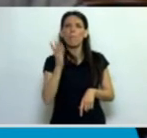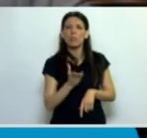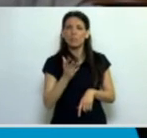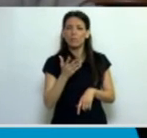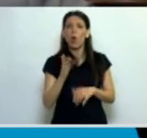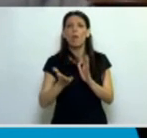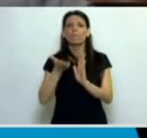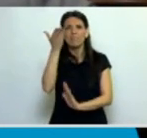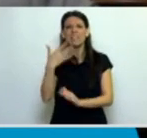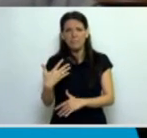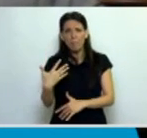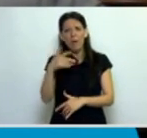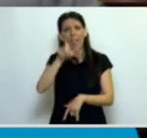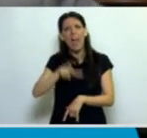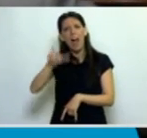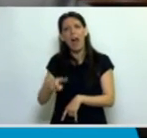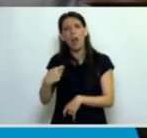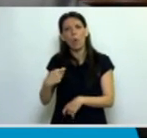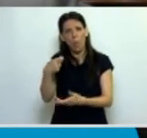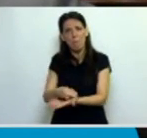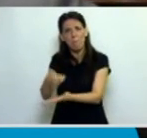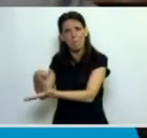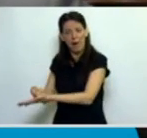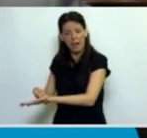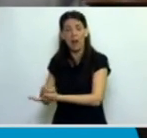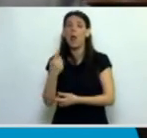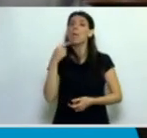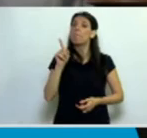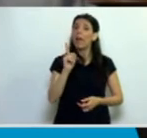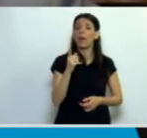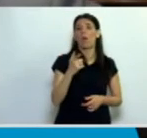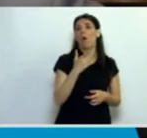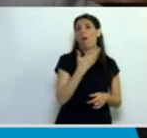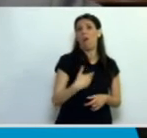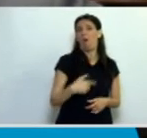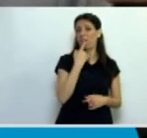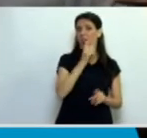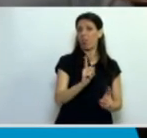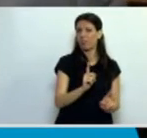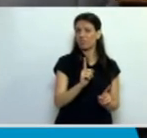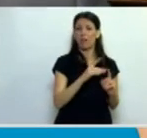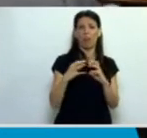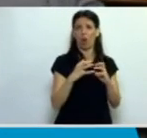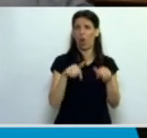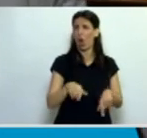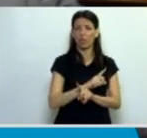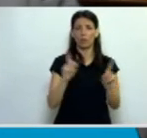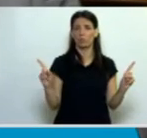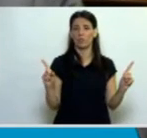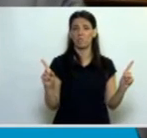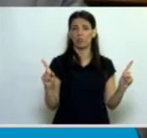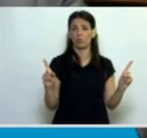aquí se está planteando desde el oficialismo para debatir. Lejos estamos de discutir lo